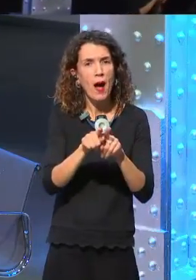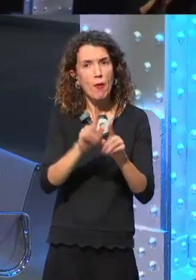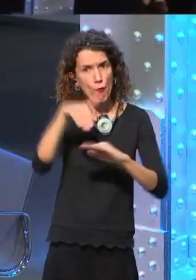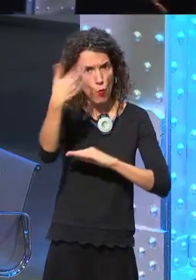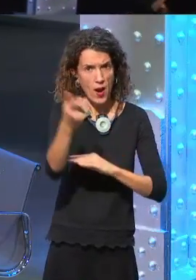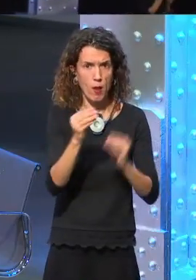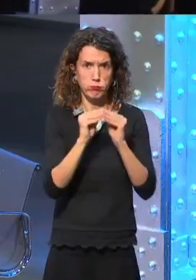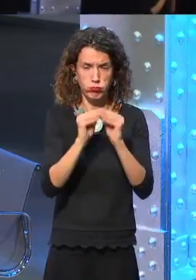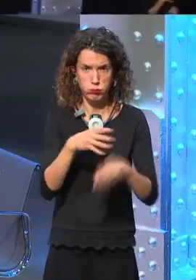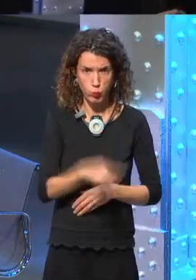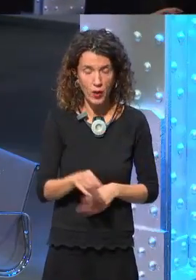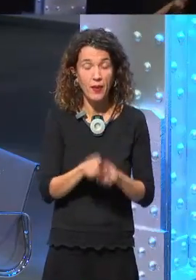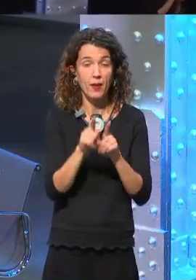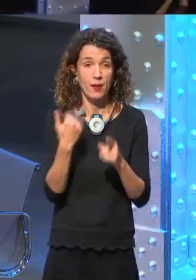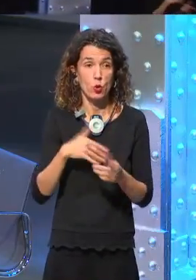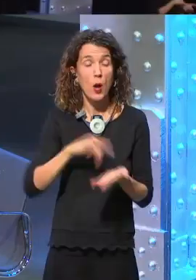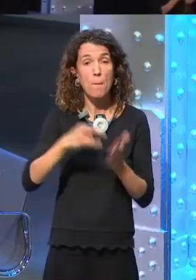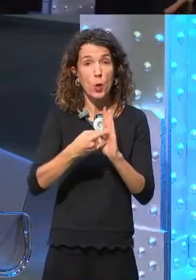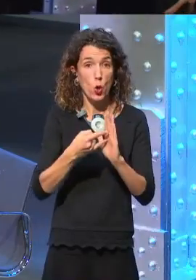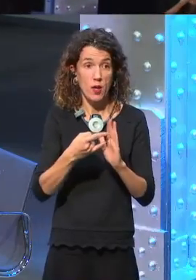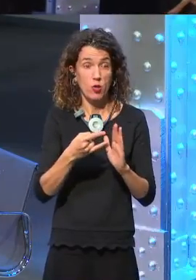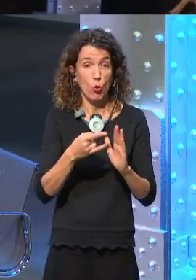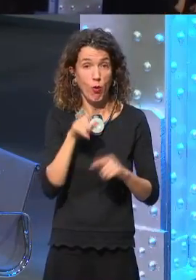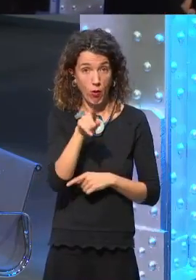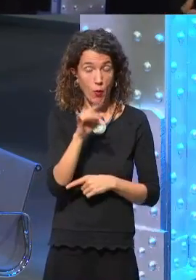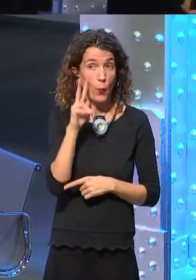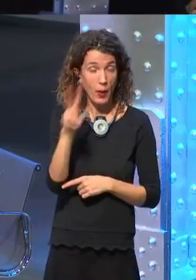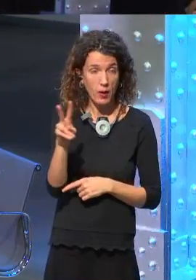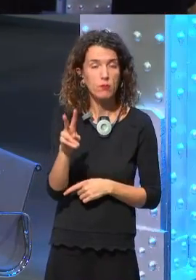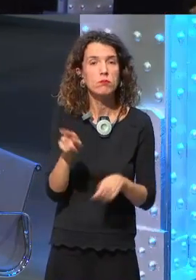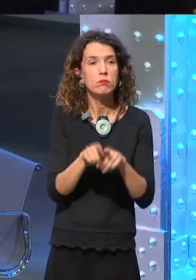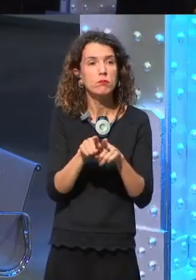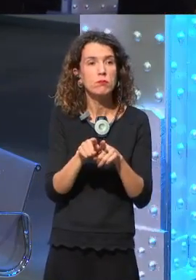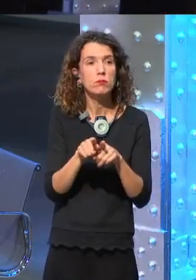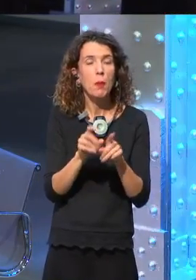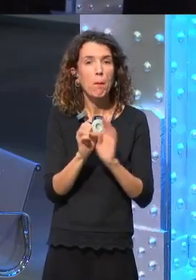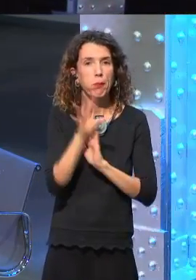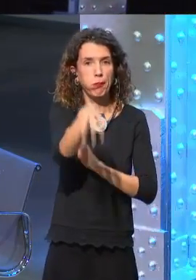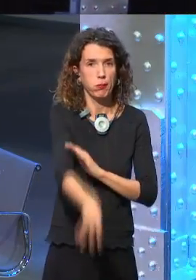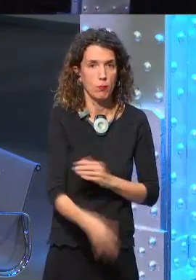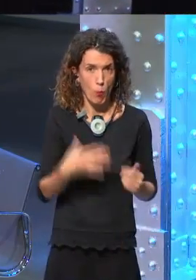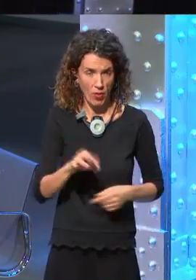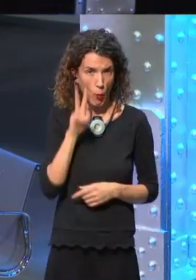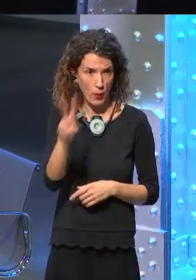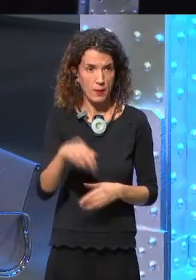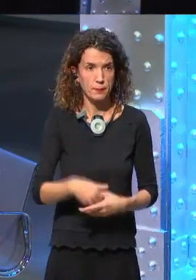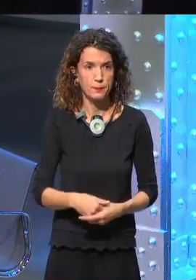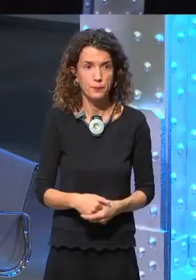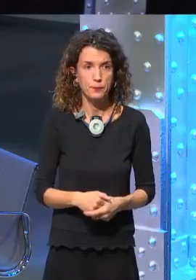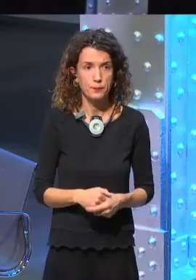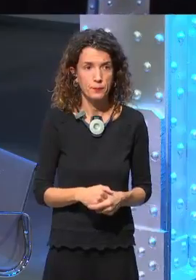periférica. Este es el punto de aterrizaje de un proyectil y aquí se verá un proyectil caer.